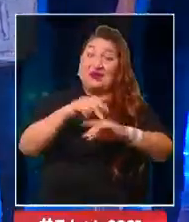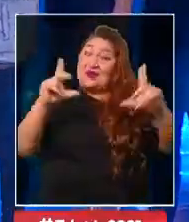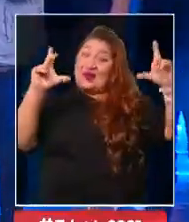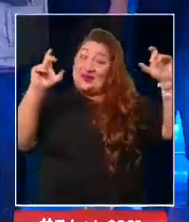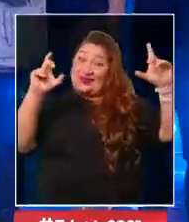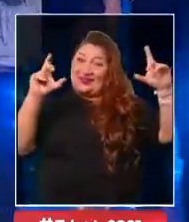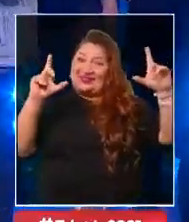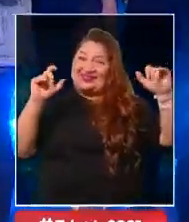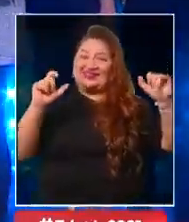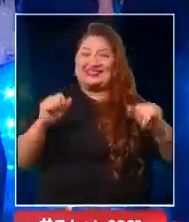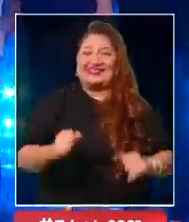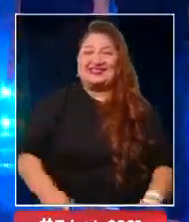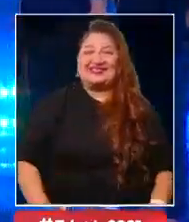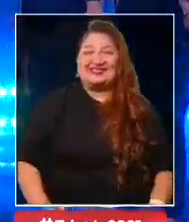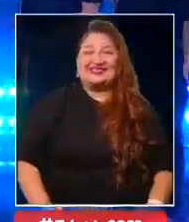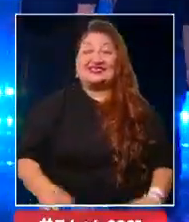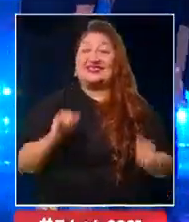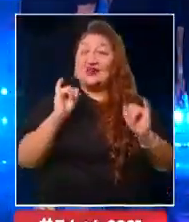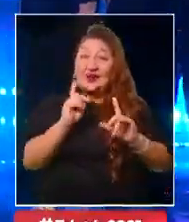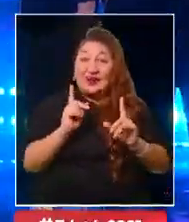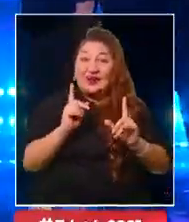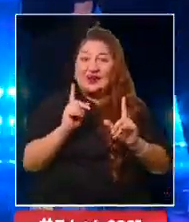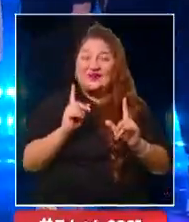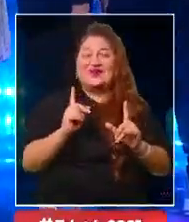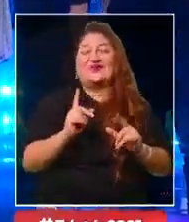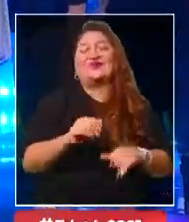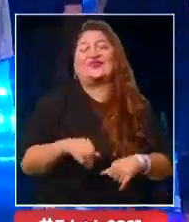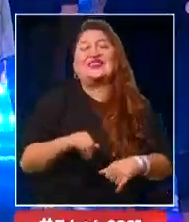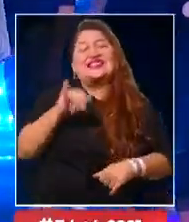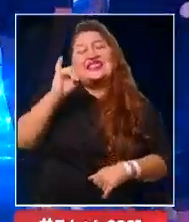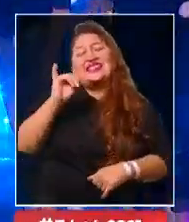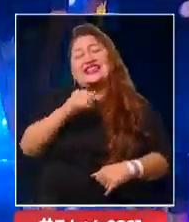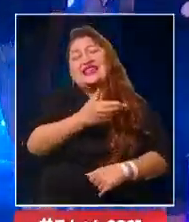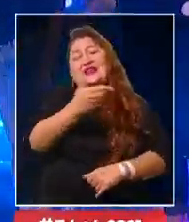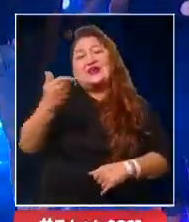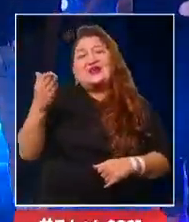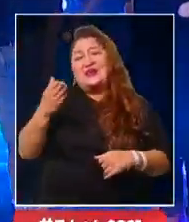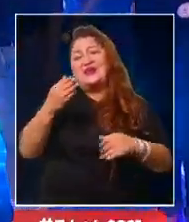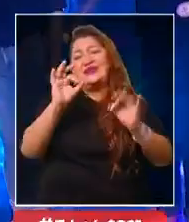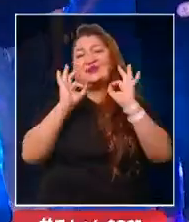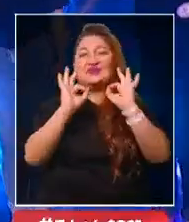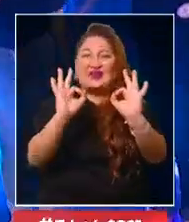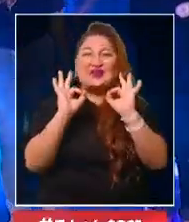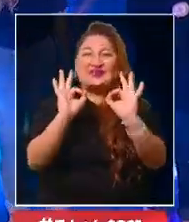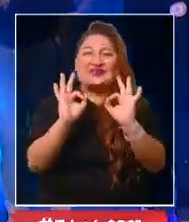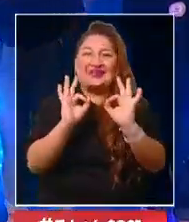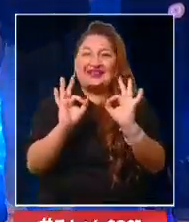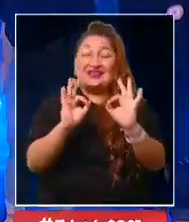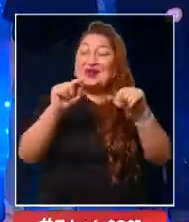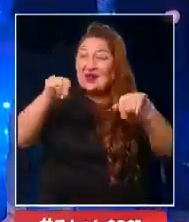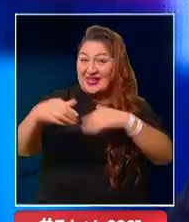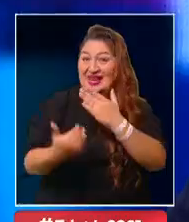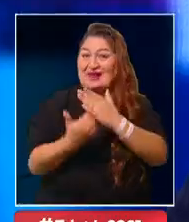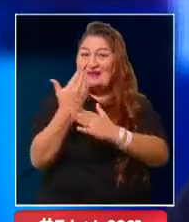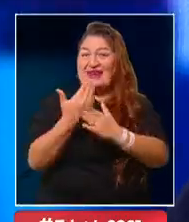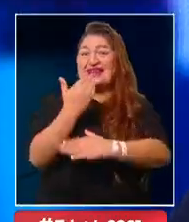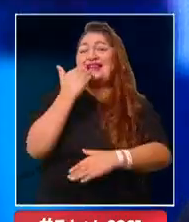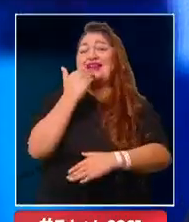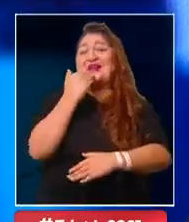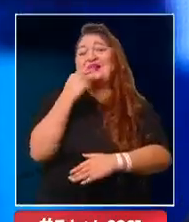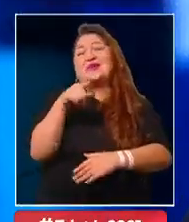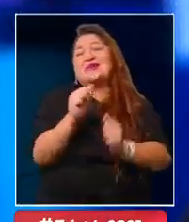una foto? Obligado. No, necesito. Oye. Estuvieron extraordinarios, extraordinarios. Hoy día en la mañana también con tu